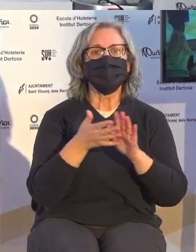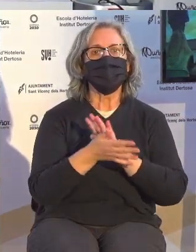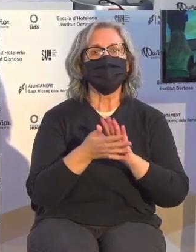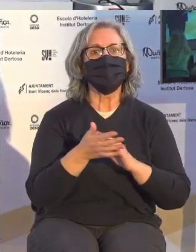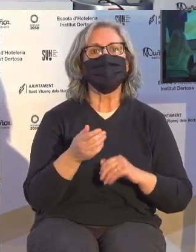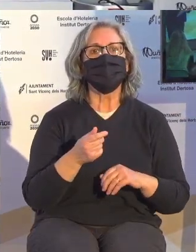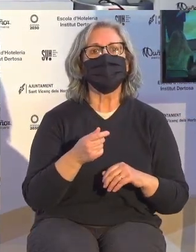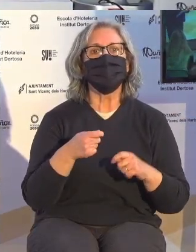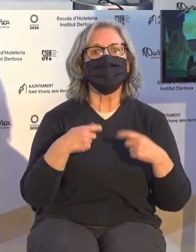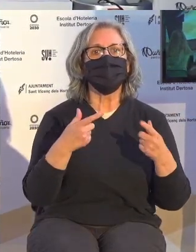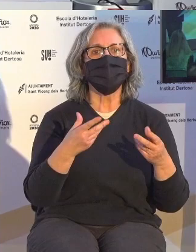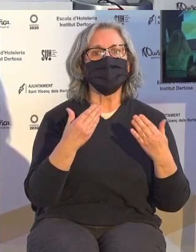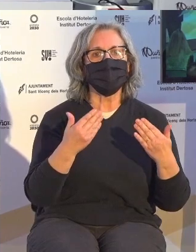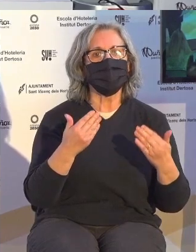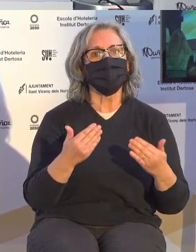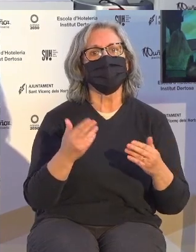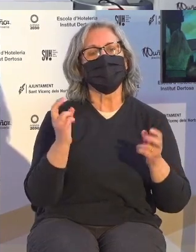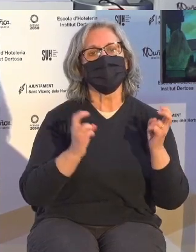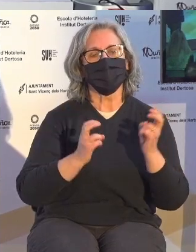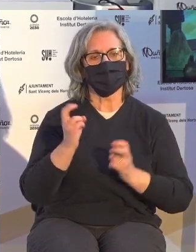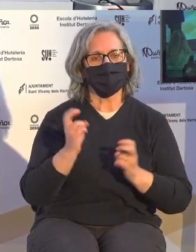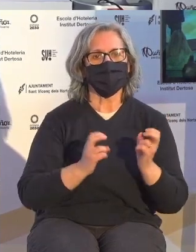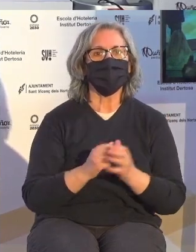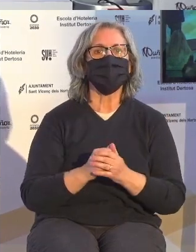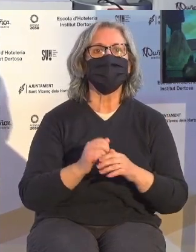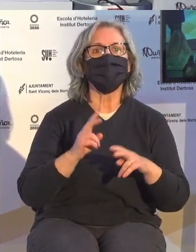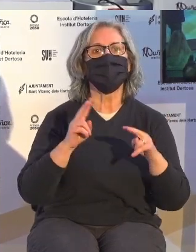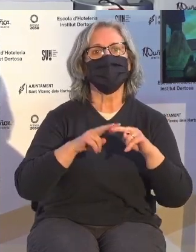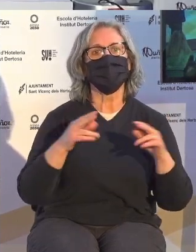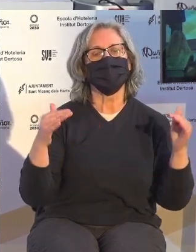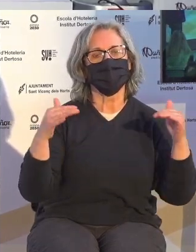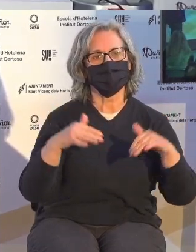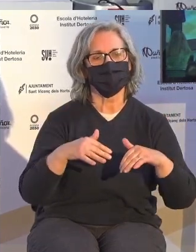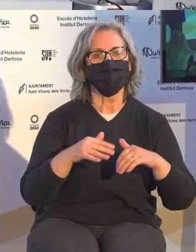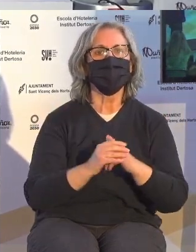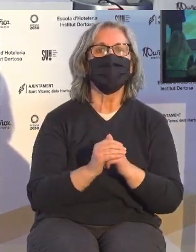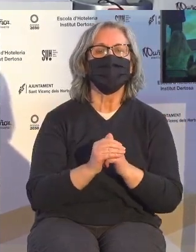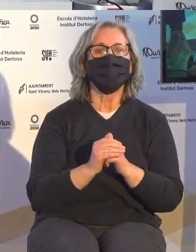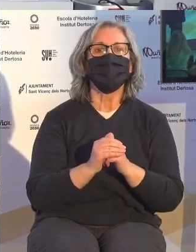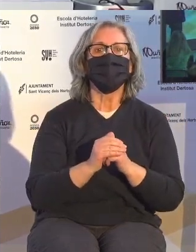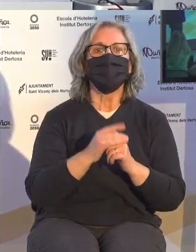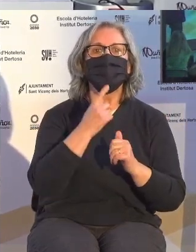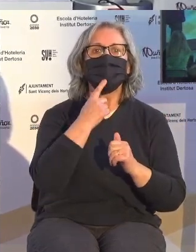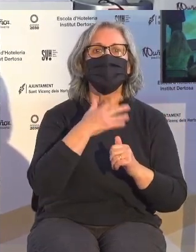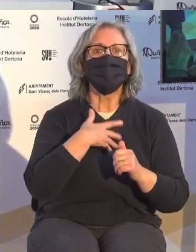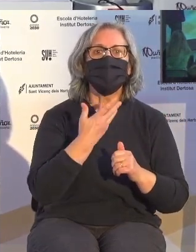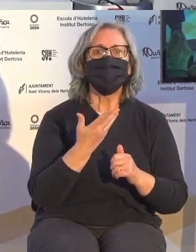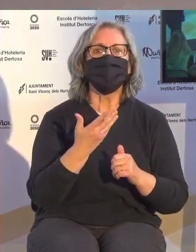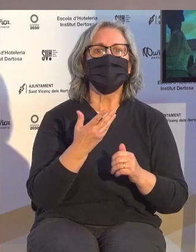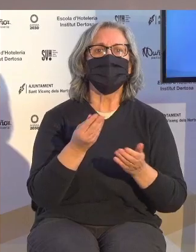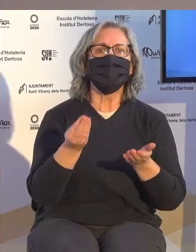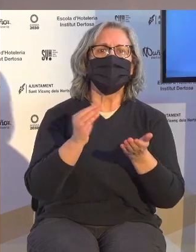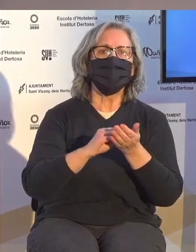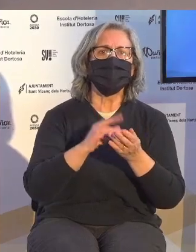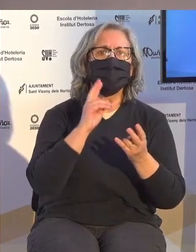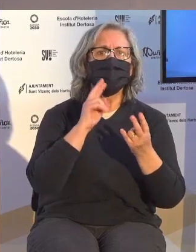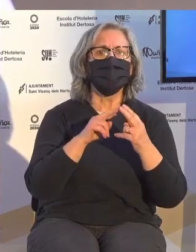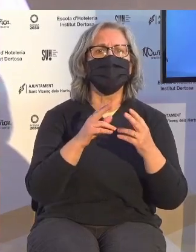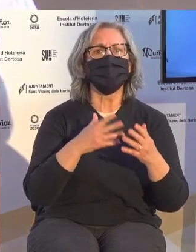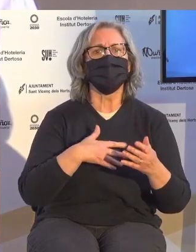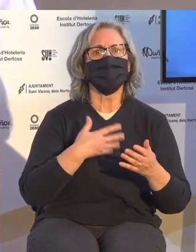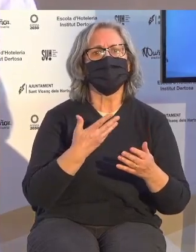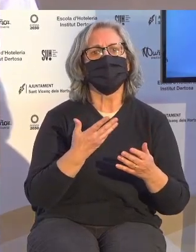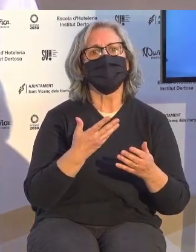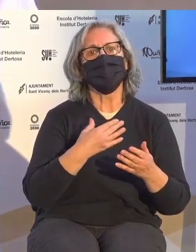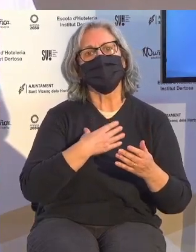presenciar es el evento es muy bueno poder viajar de nuevo hay estado para nosotros que trabajamos de la